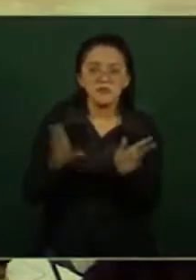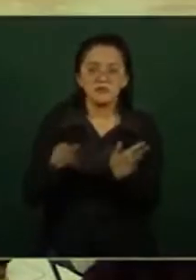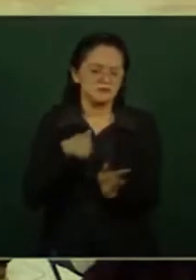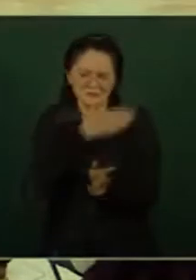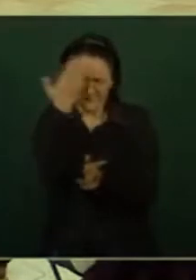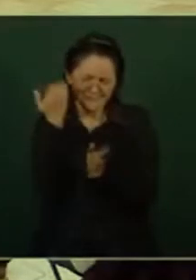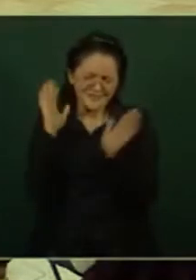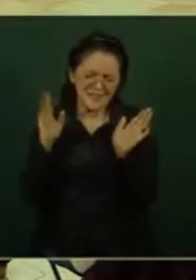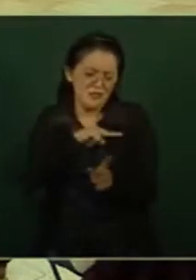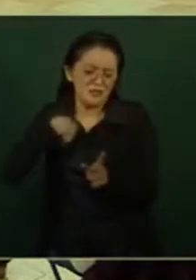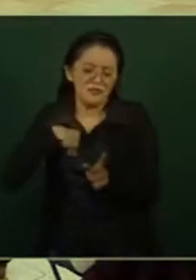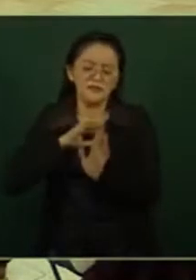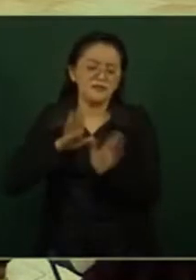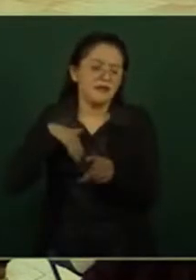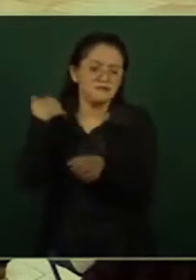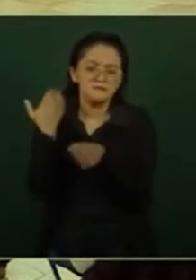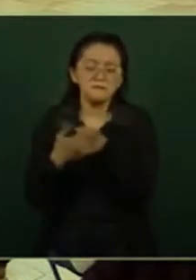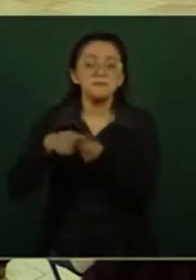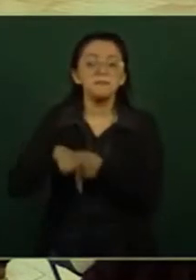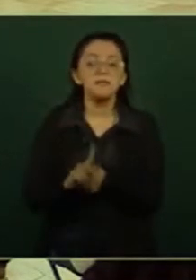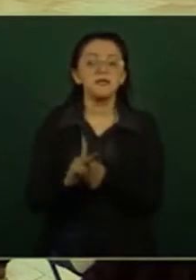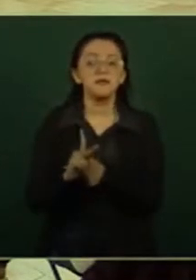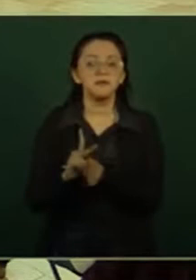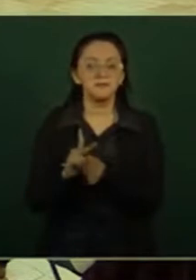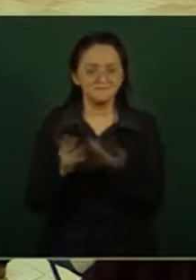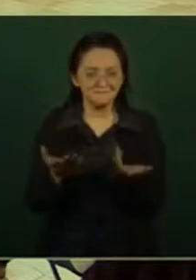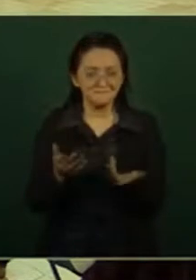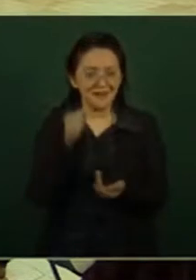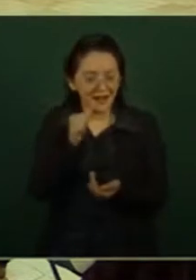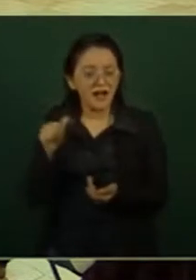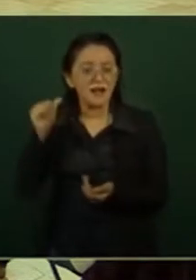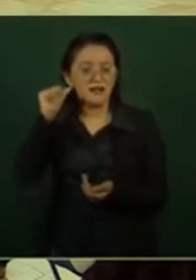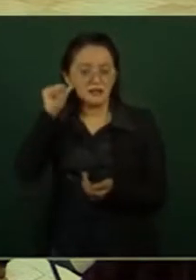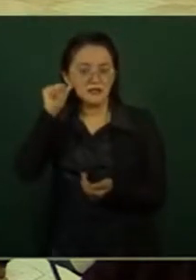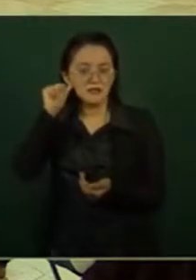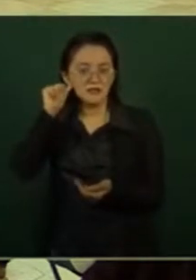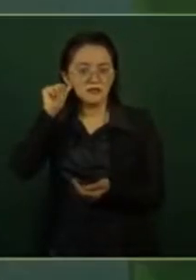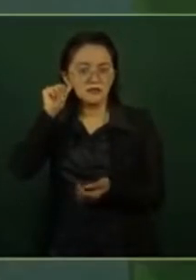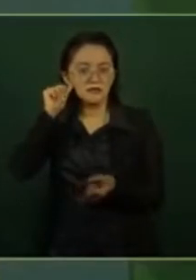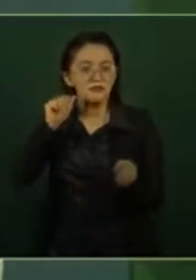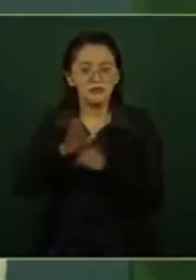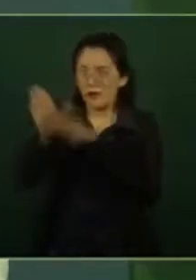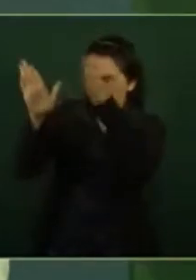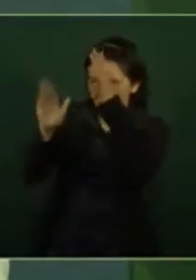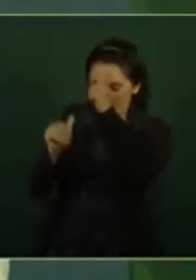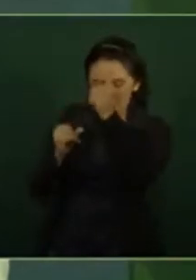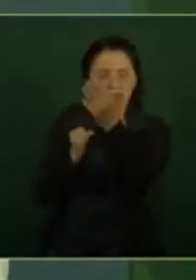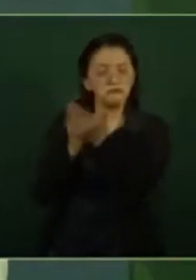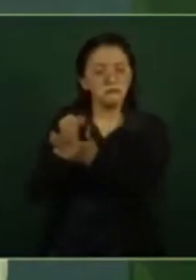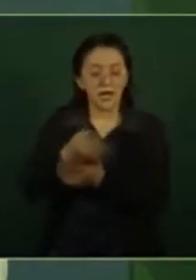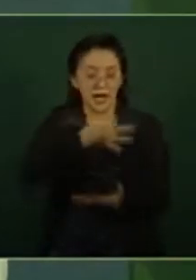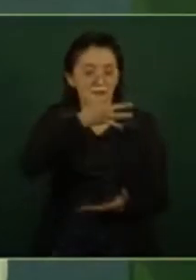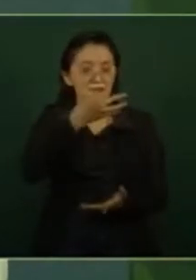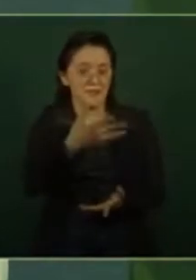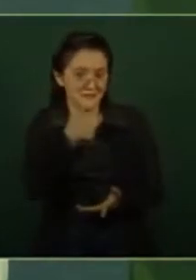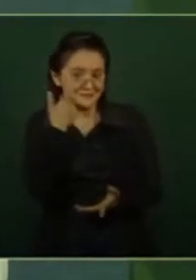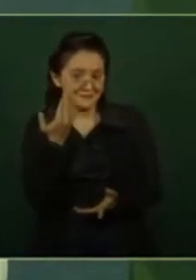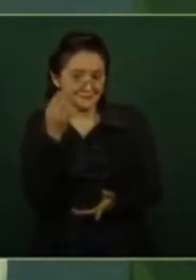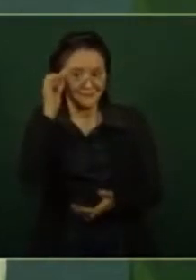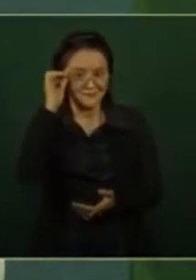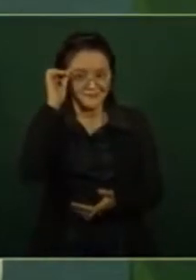nosotros vamos de salida. Ayer tomamos una decisión que la quiero también informar a los